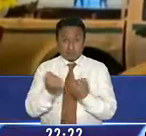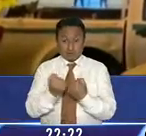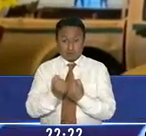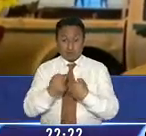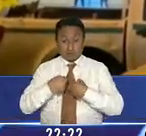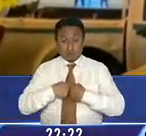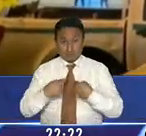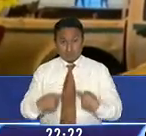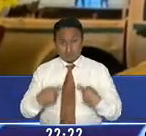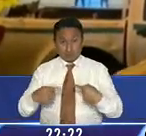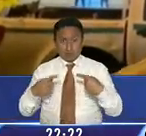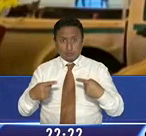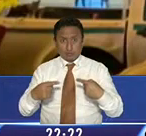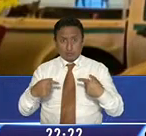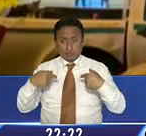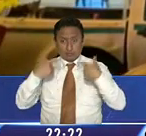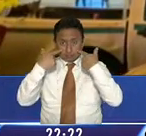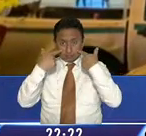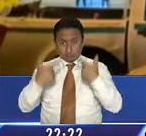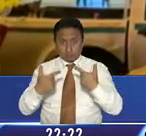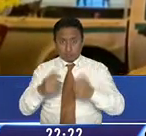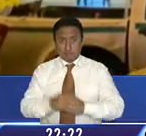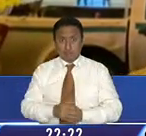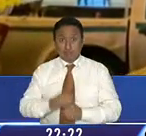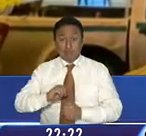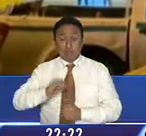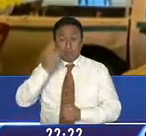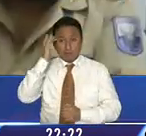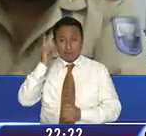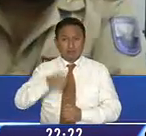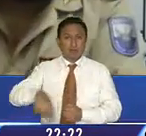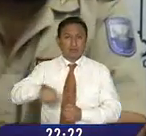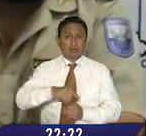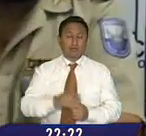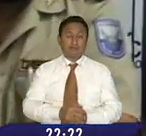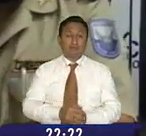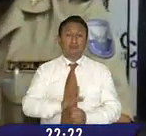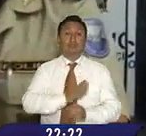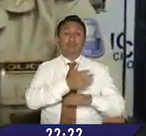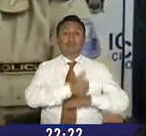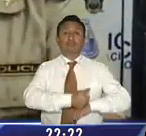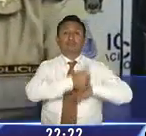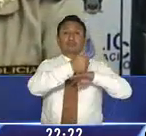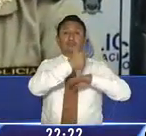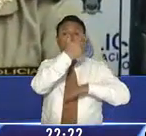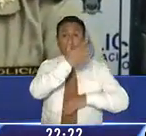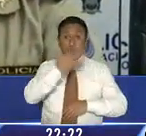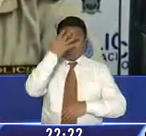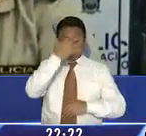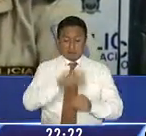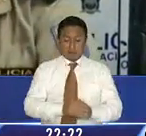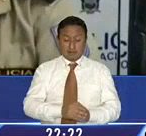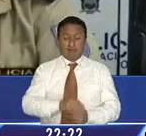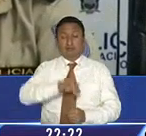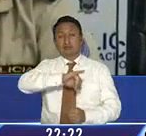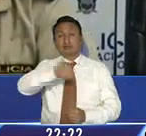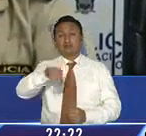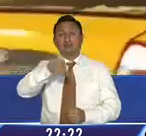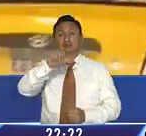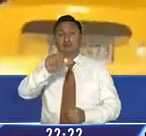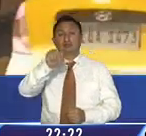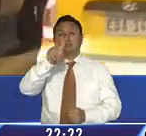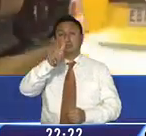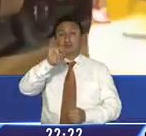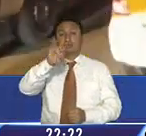estar permanentemente preocupada de los hechos. El comandante de la subzona Esmeraldas, coronel Javier Buitrón, expresó el